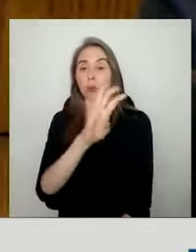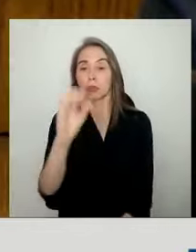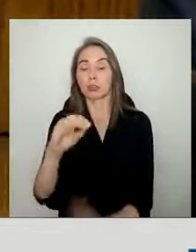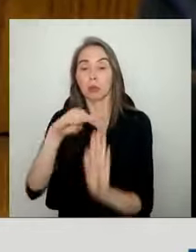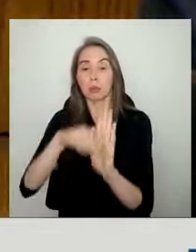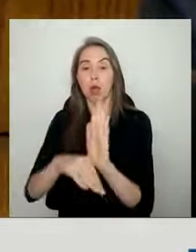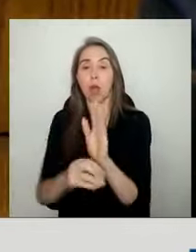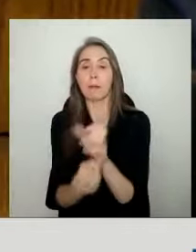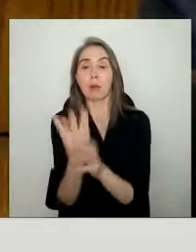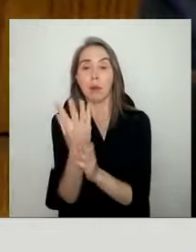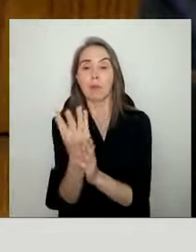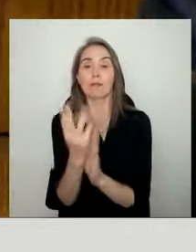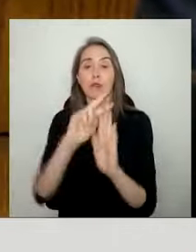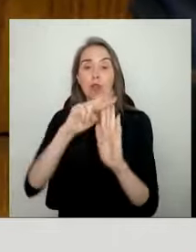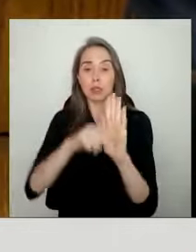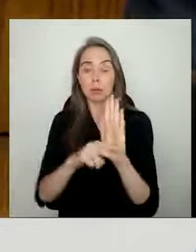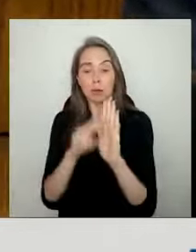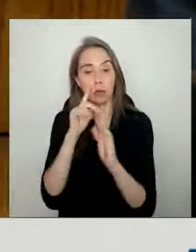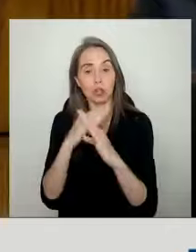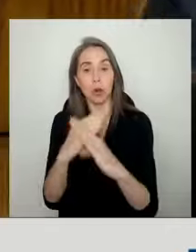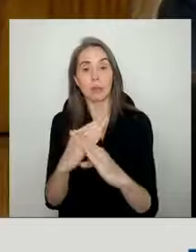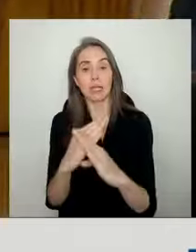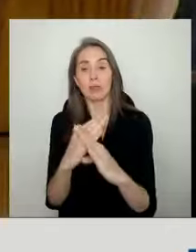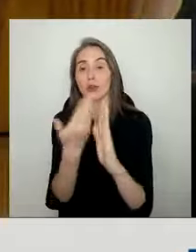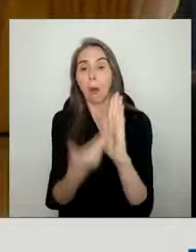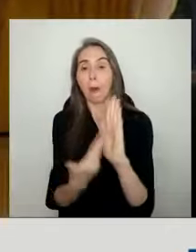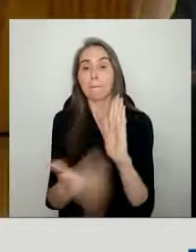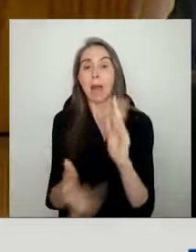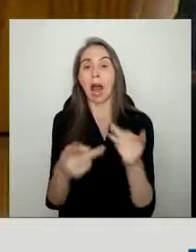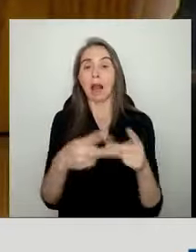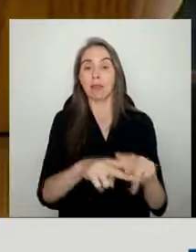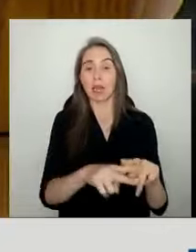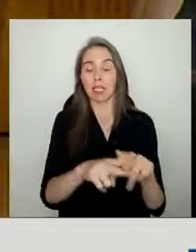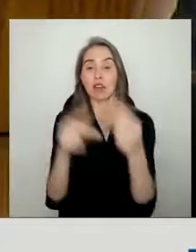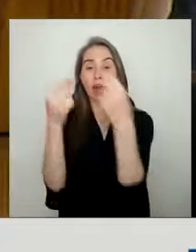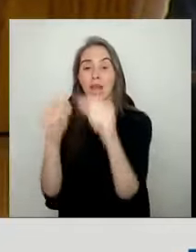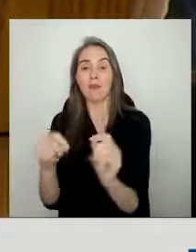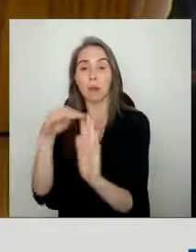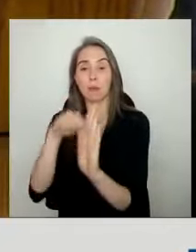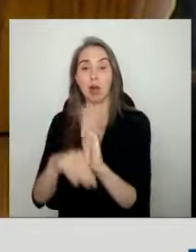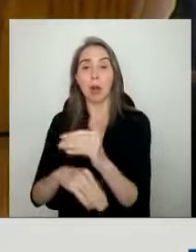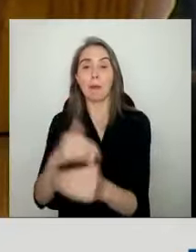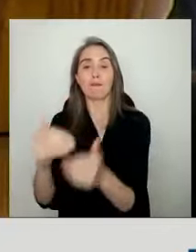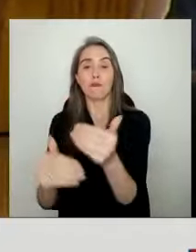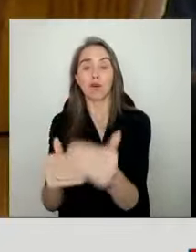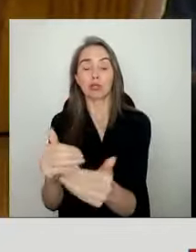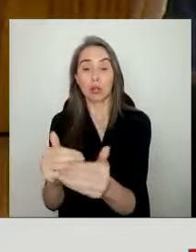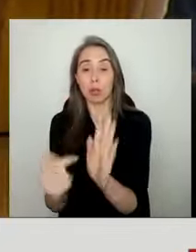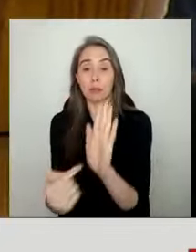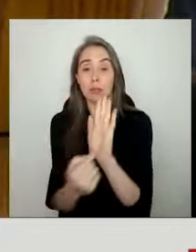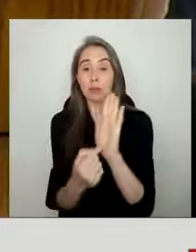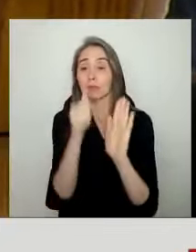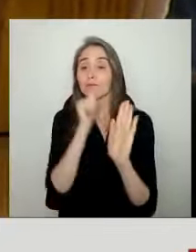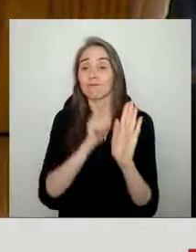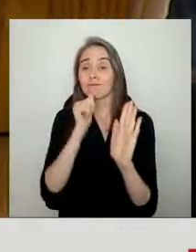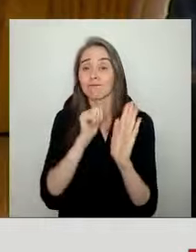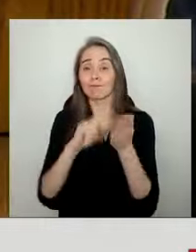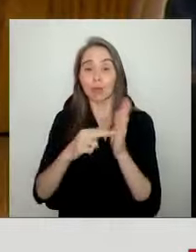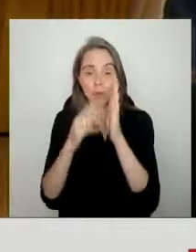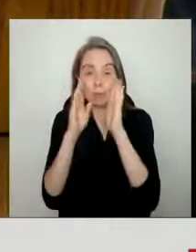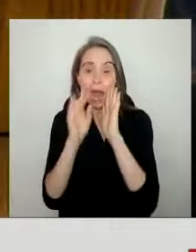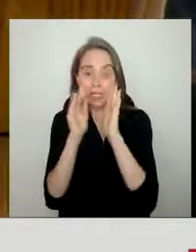reformulados fueron objetados técnicamente mientras que Las evaluaciones de programas en funcionamiento mostraron deficiencia en focalización